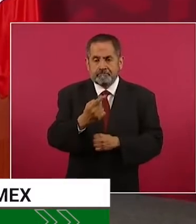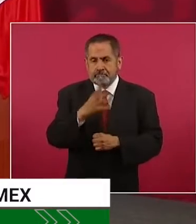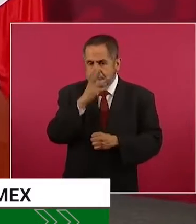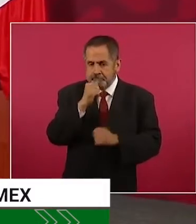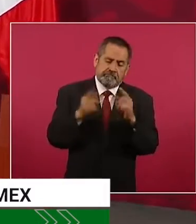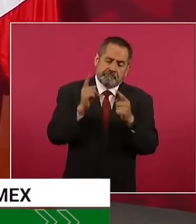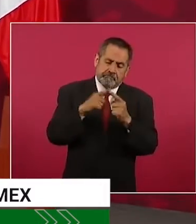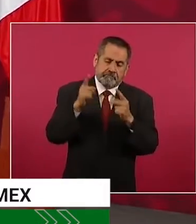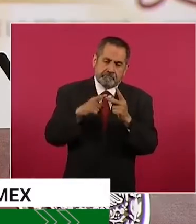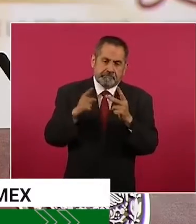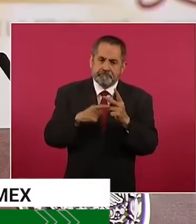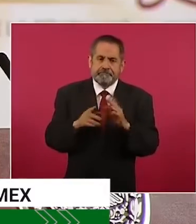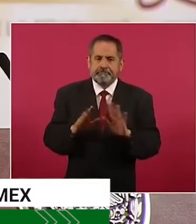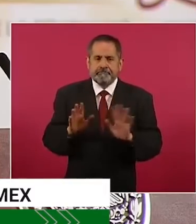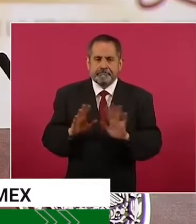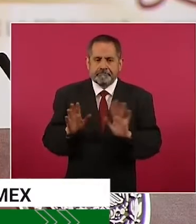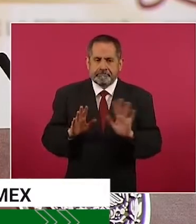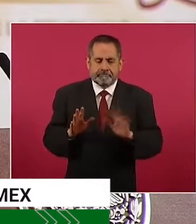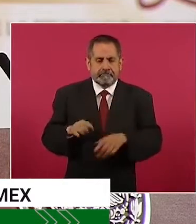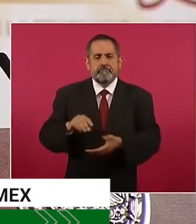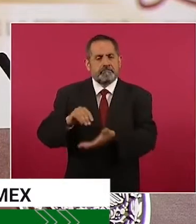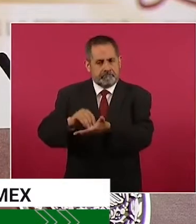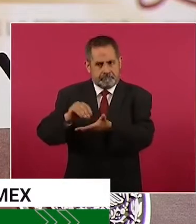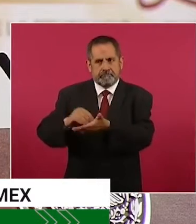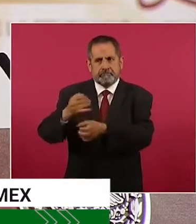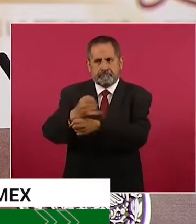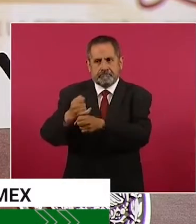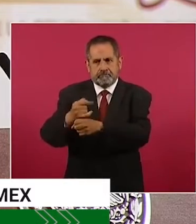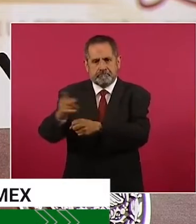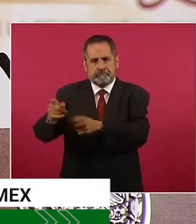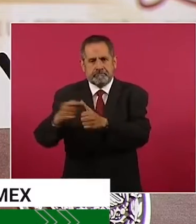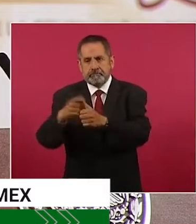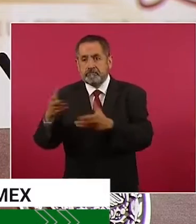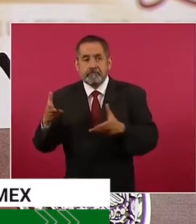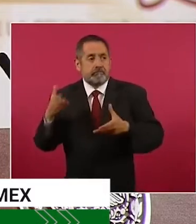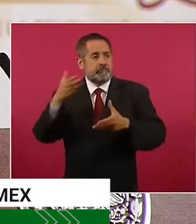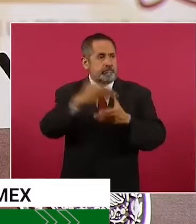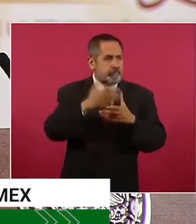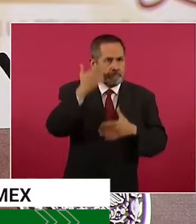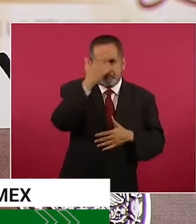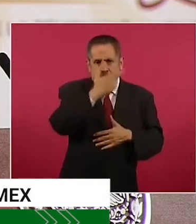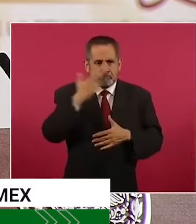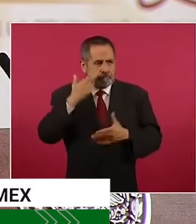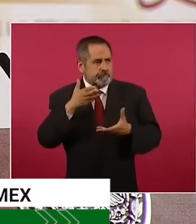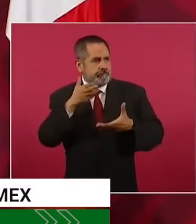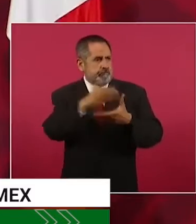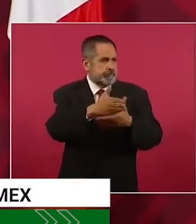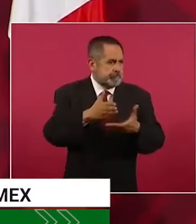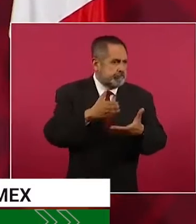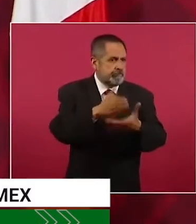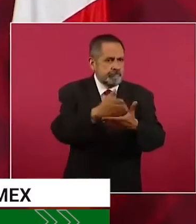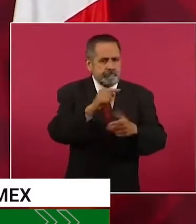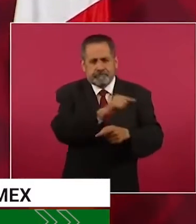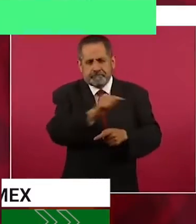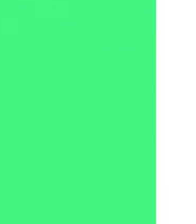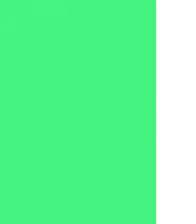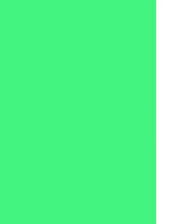precisar porque se están haciendo auditorías y hay una revisión